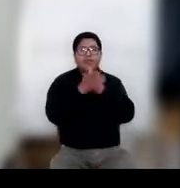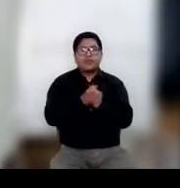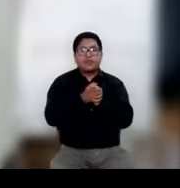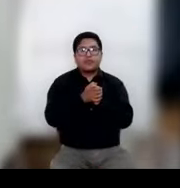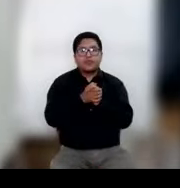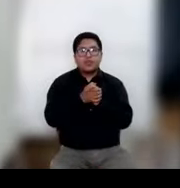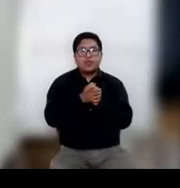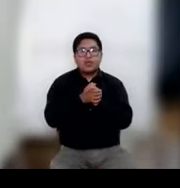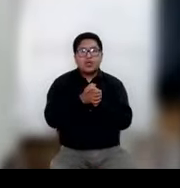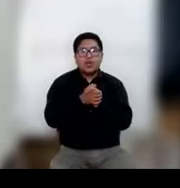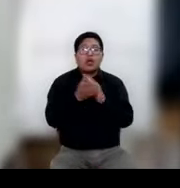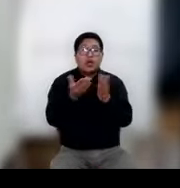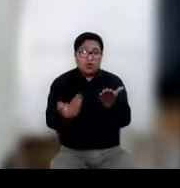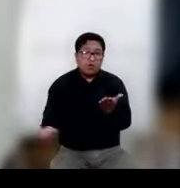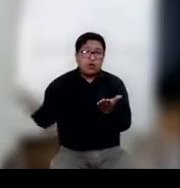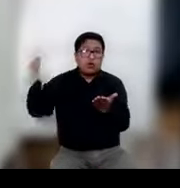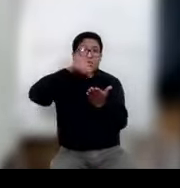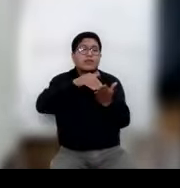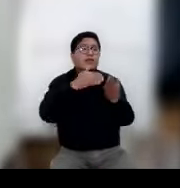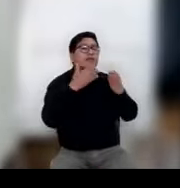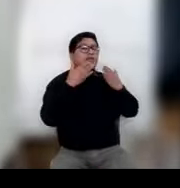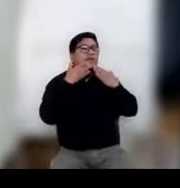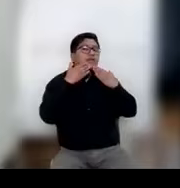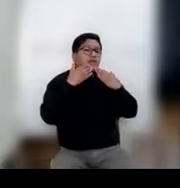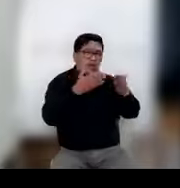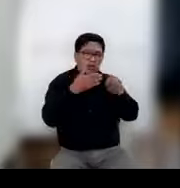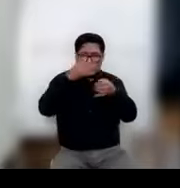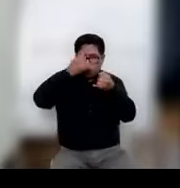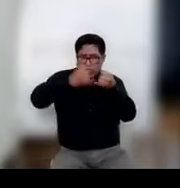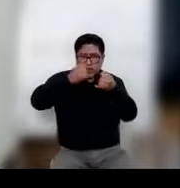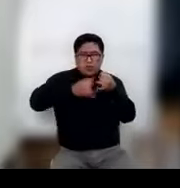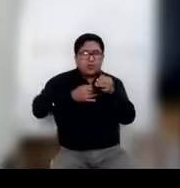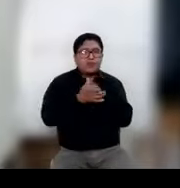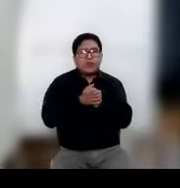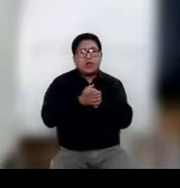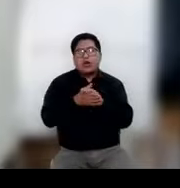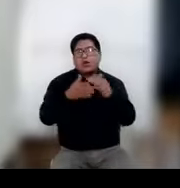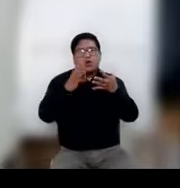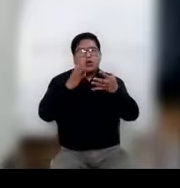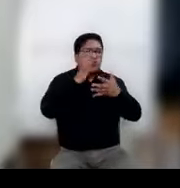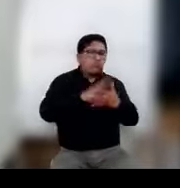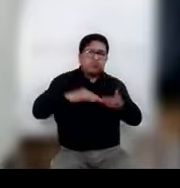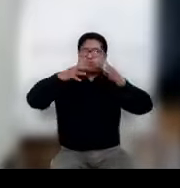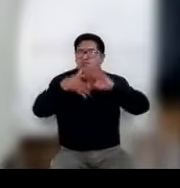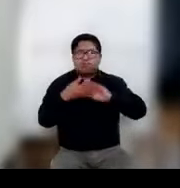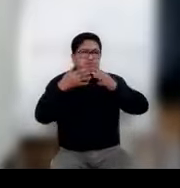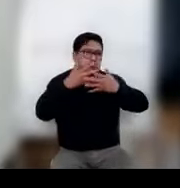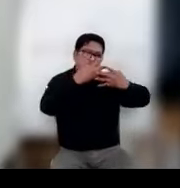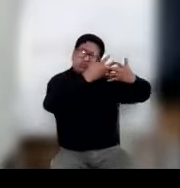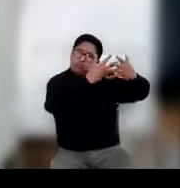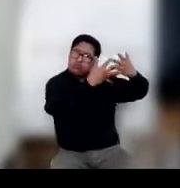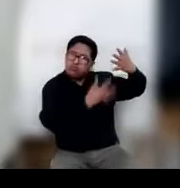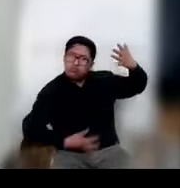nuevamente agradecer para concluir con esto hay mucho que contar mucho más que compartir